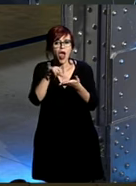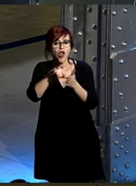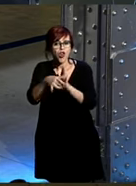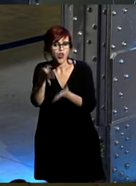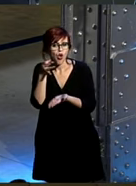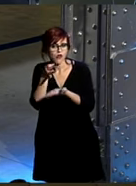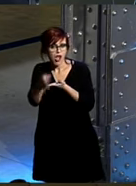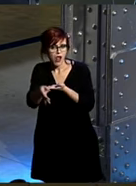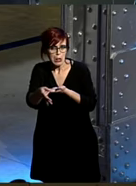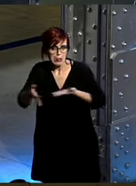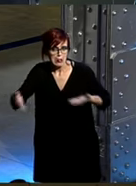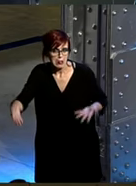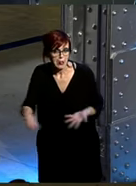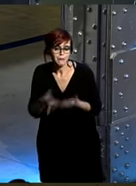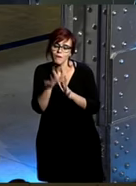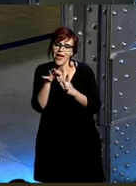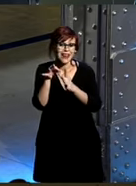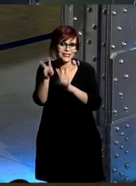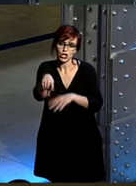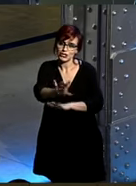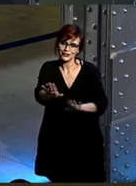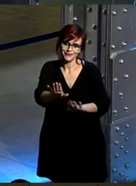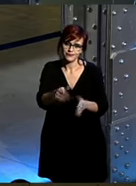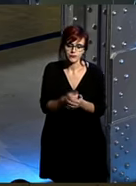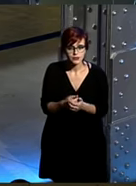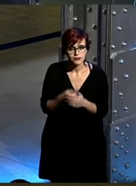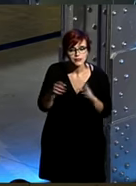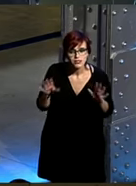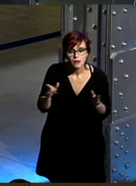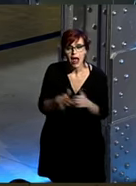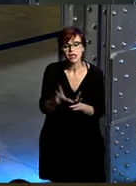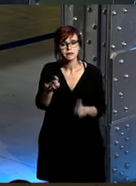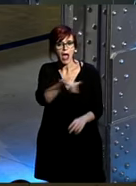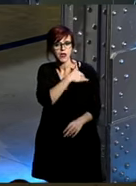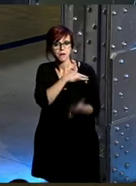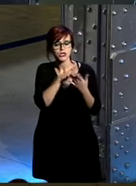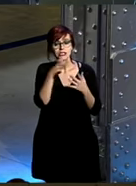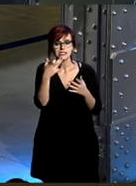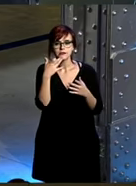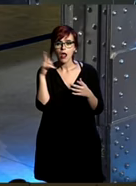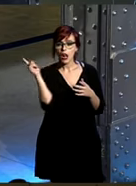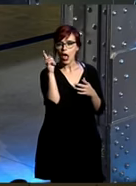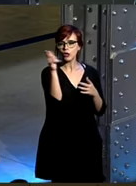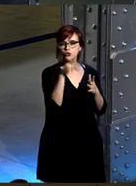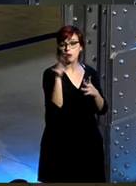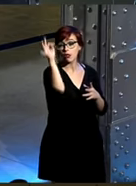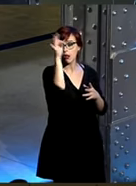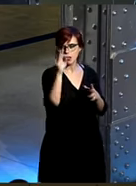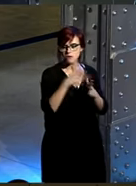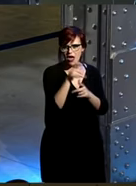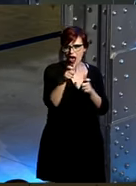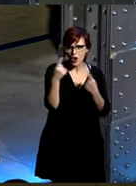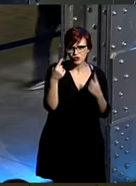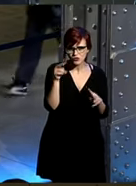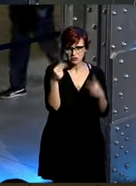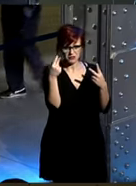porque no es la élite. O sea, la universidad, lo académico, o sea, cuanto más alejado, de hecho a mí me miraban raro,